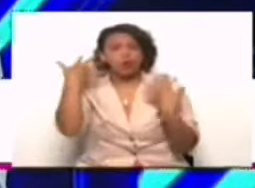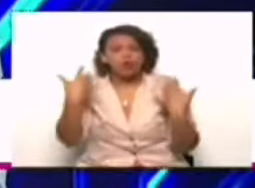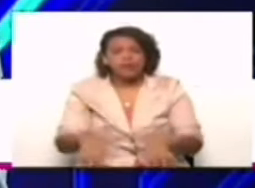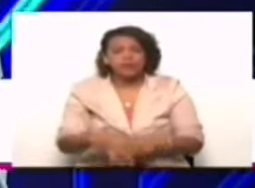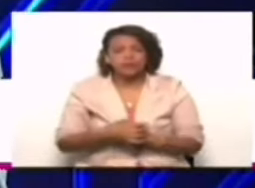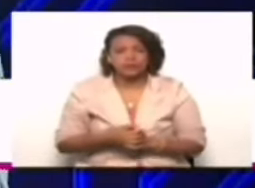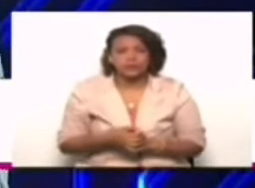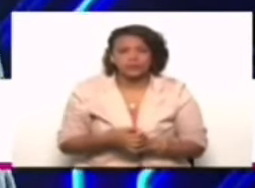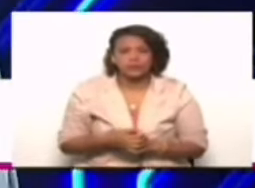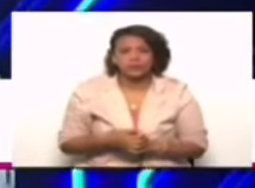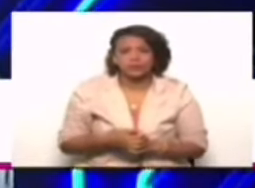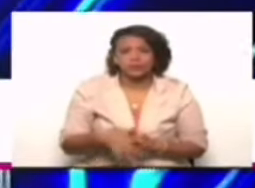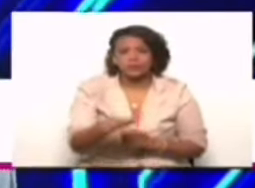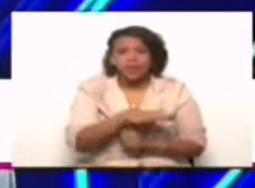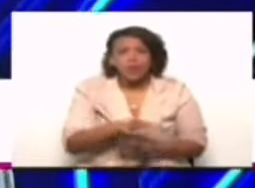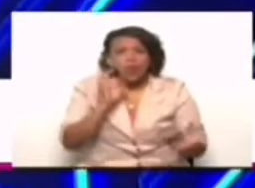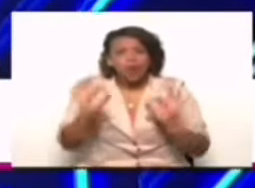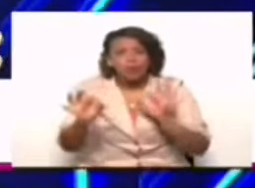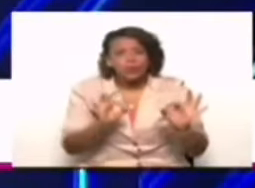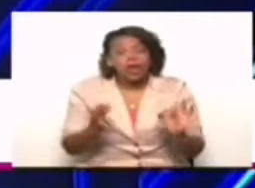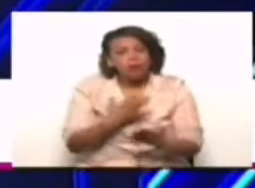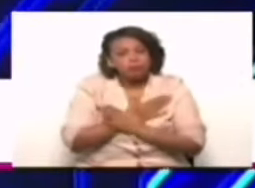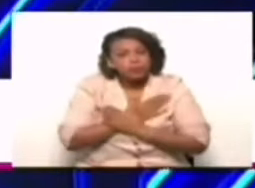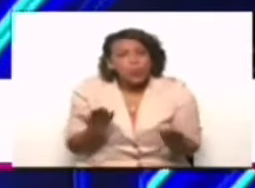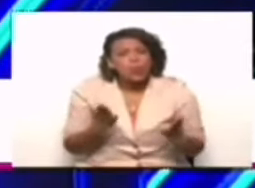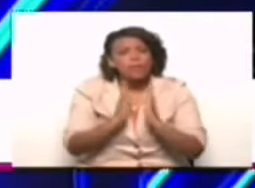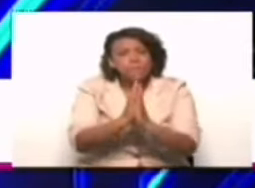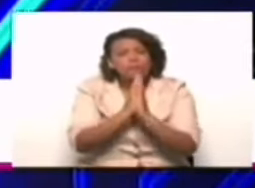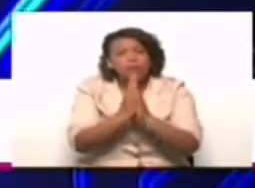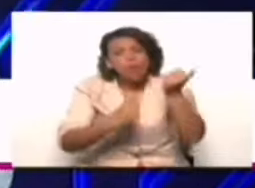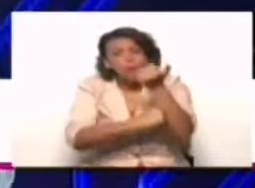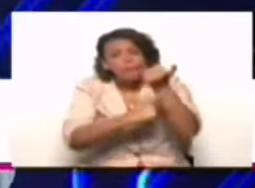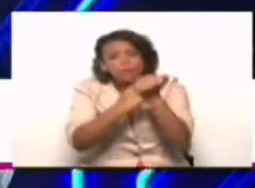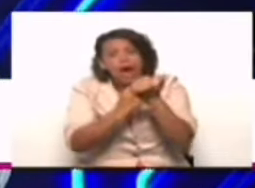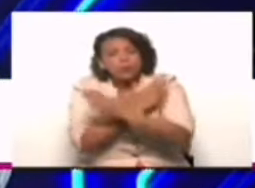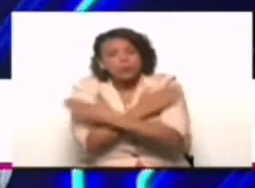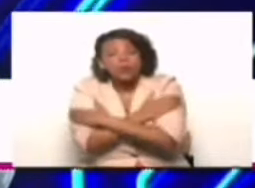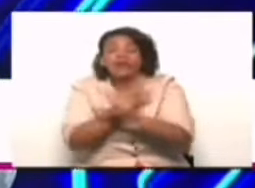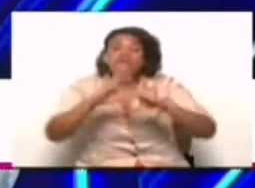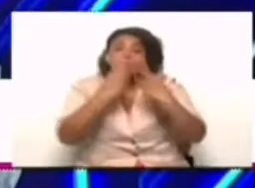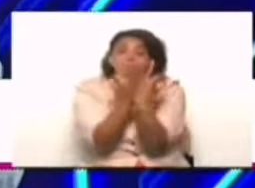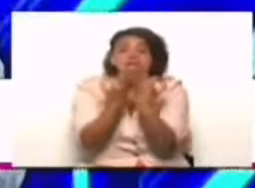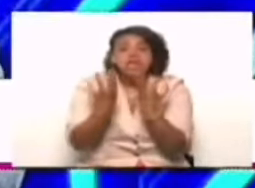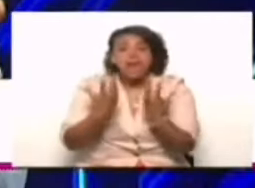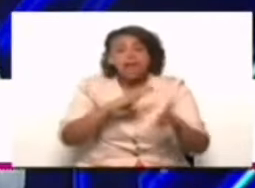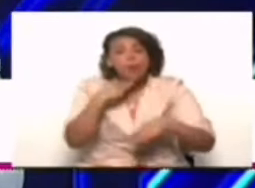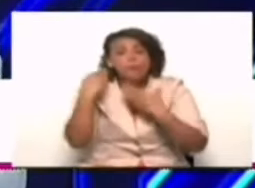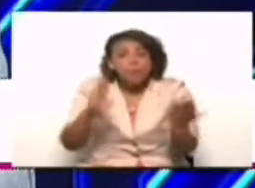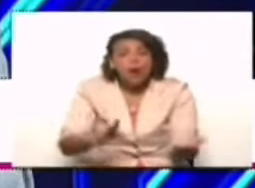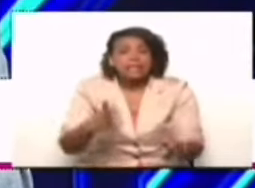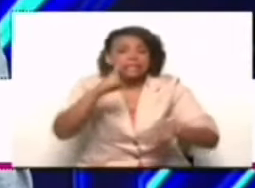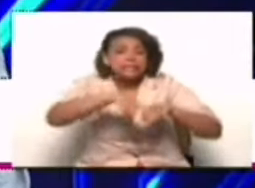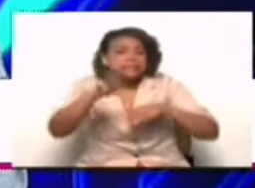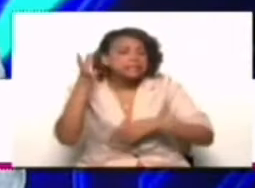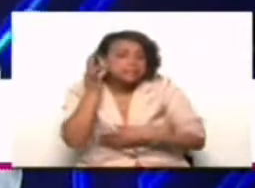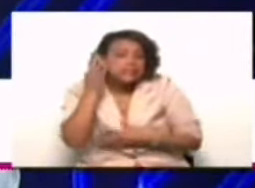niña. Toda mi solidaridad, toda mi compañía a la familia de esta niña de